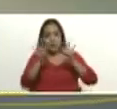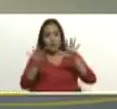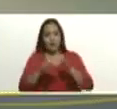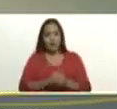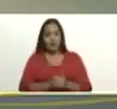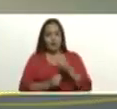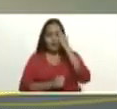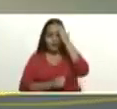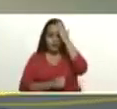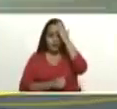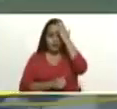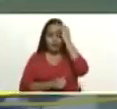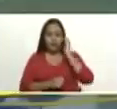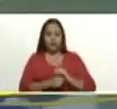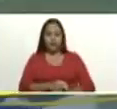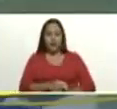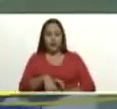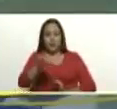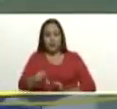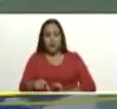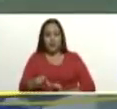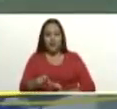1929. Geminiana, entonces, como yo. Geminiana, correcto.